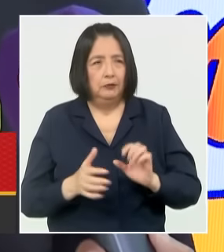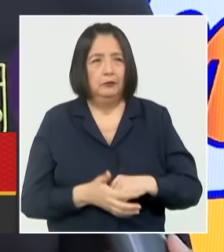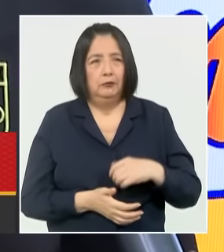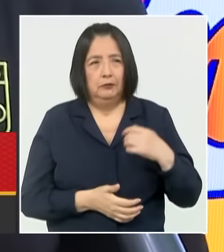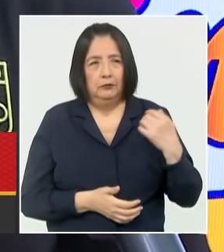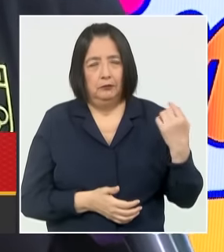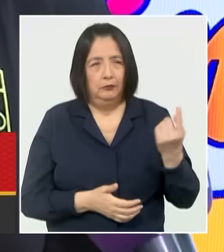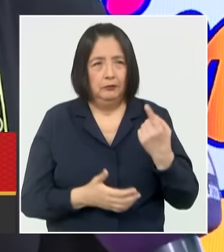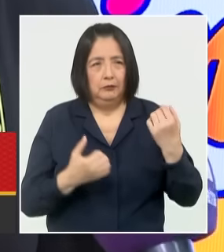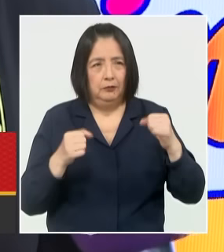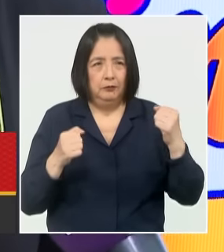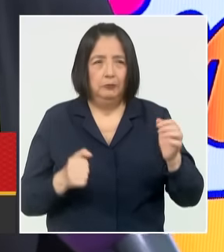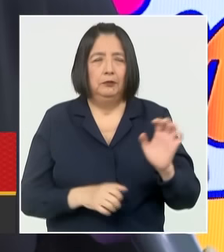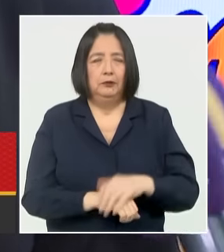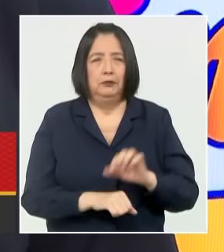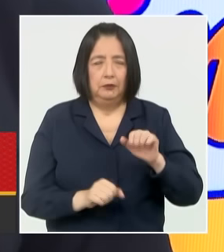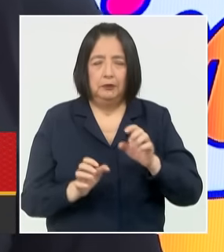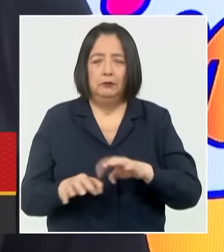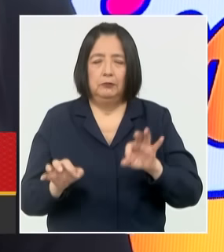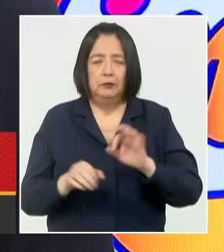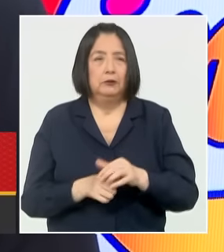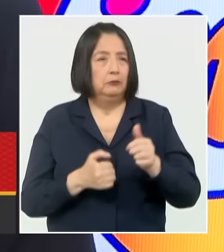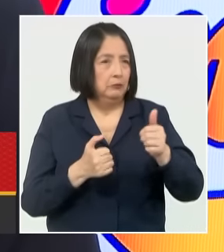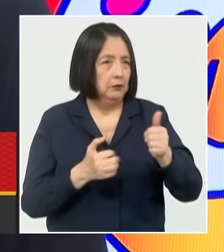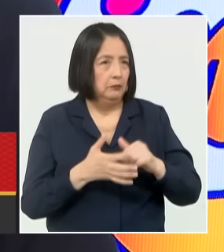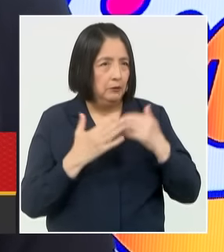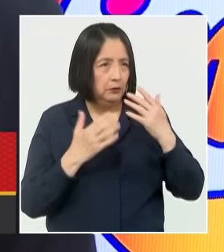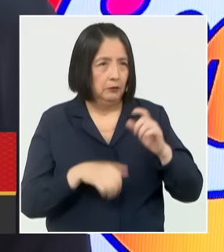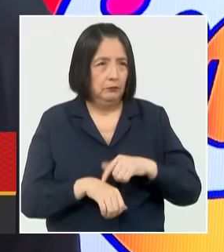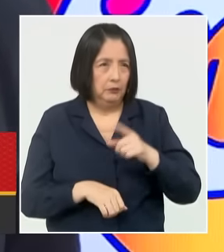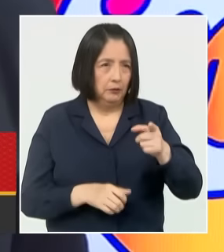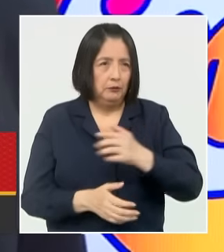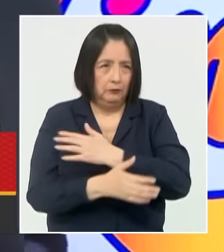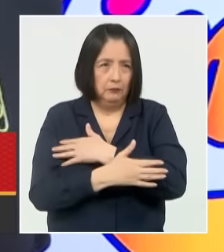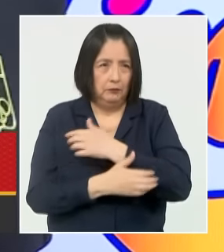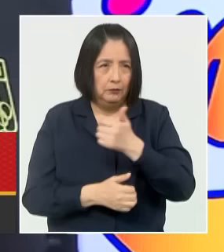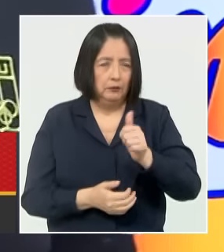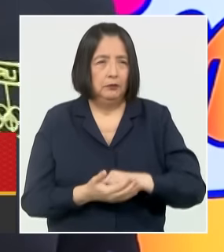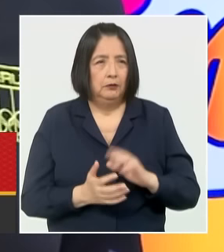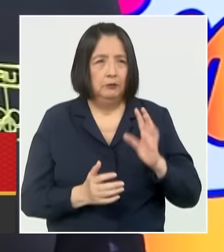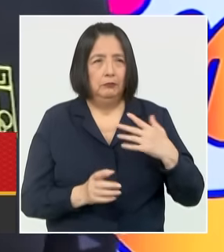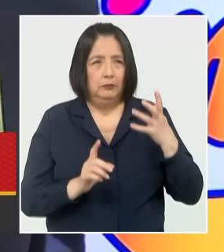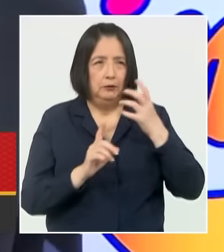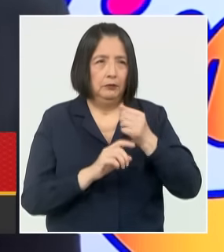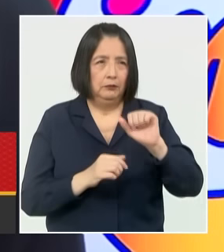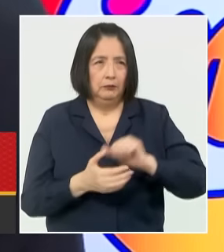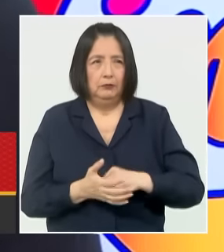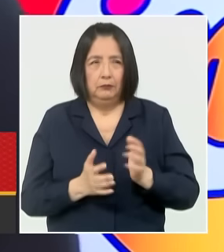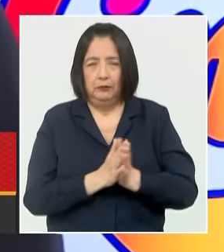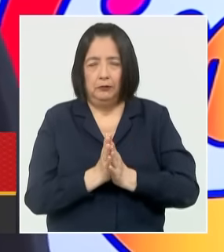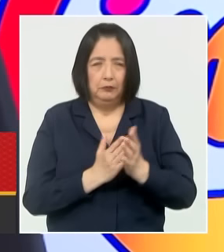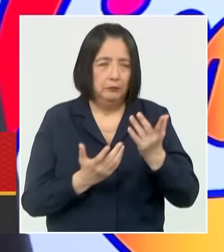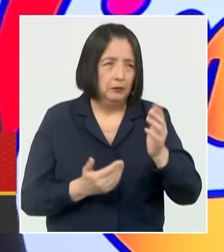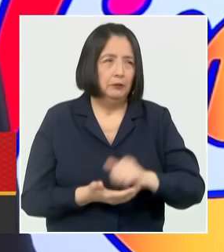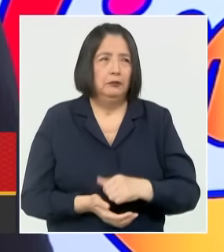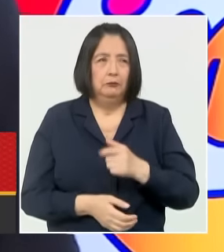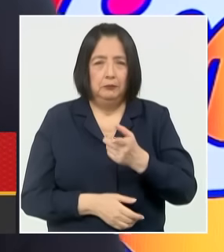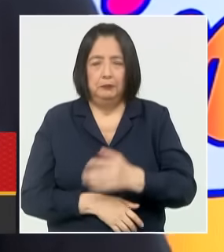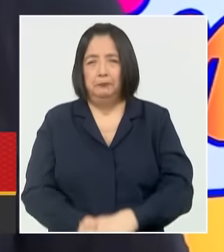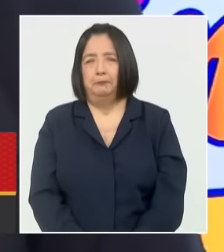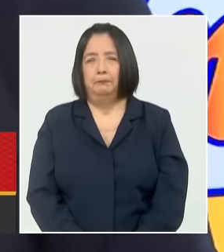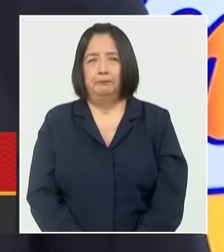nivel deportes, ¿no? Es importante. Chagarro, muchas gracias por tu tiempo, felicitaciones una vez más por el logro, y nada, quedamos a la expectativa, Fernando, contigo en el